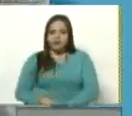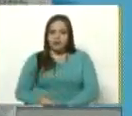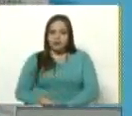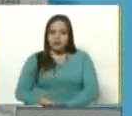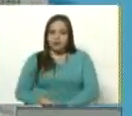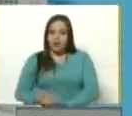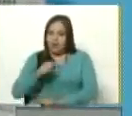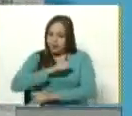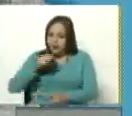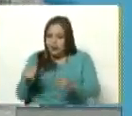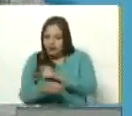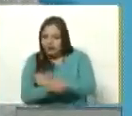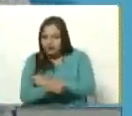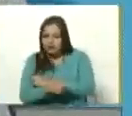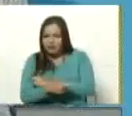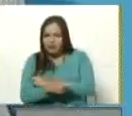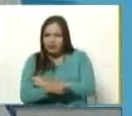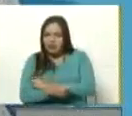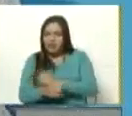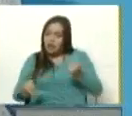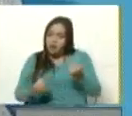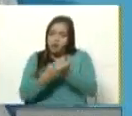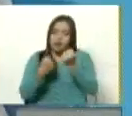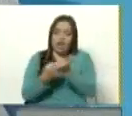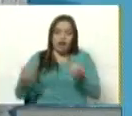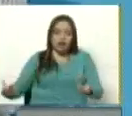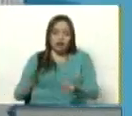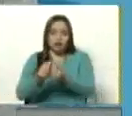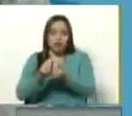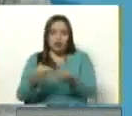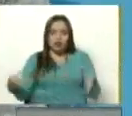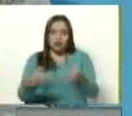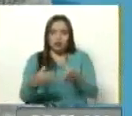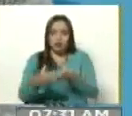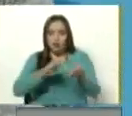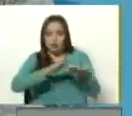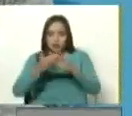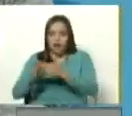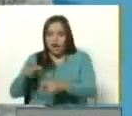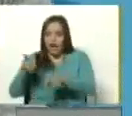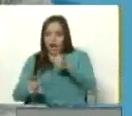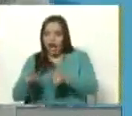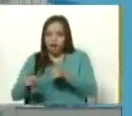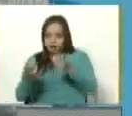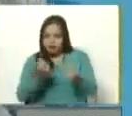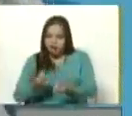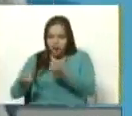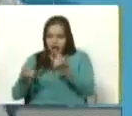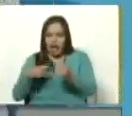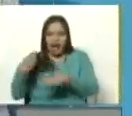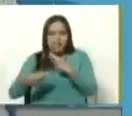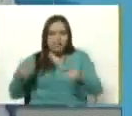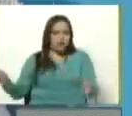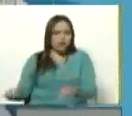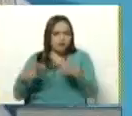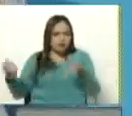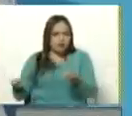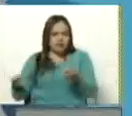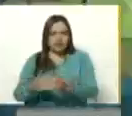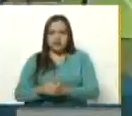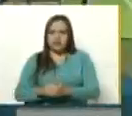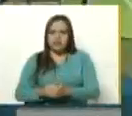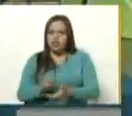revertir con los medios comunitarios parte de los presupuestos que manejan en publicidad. No es que le den, es